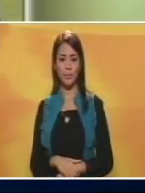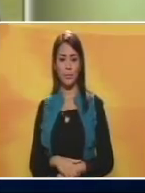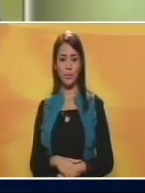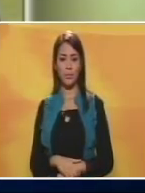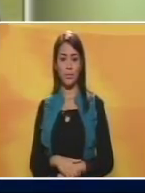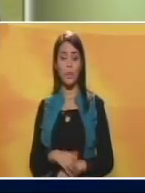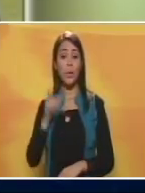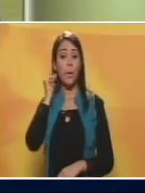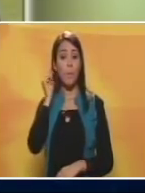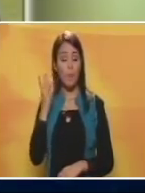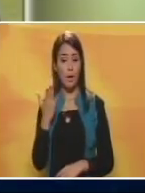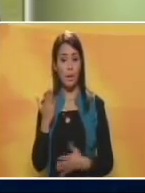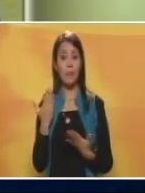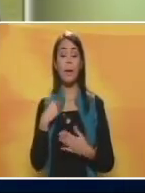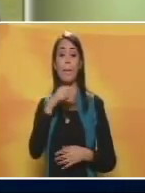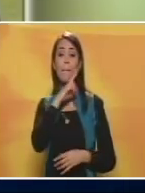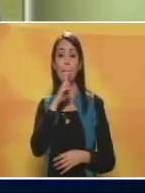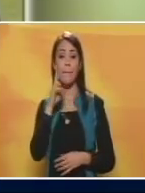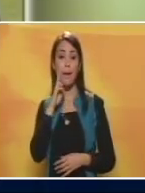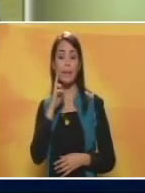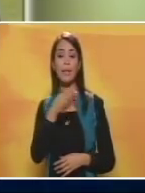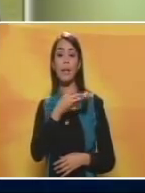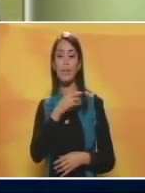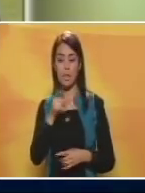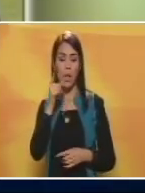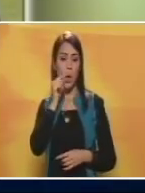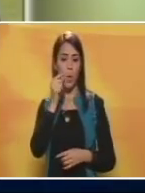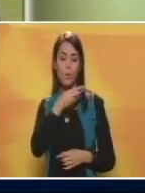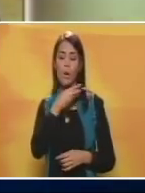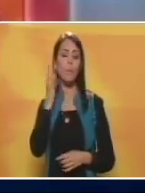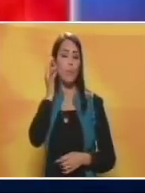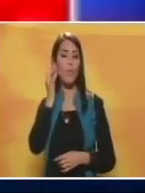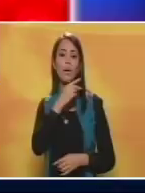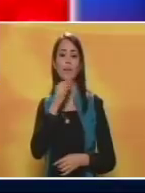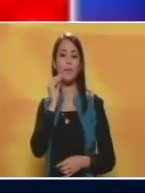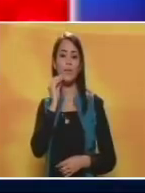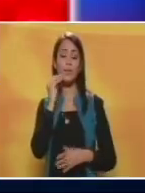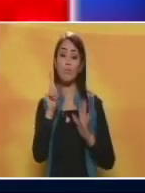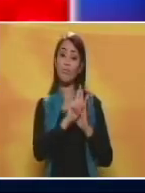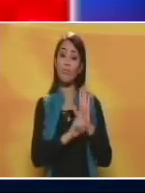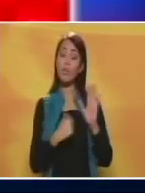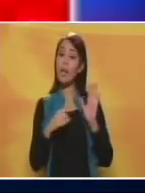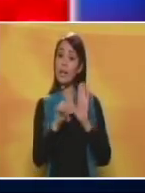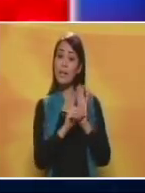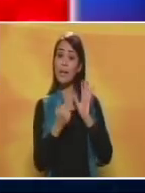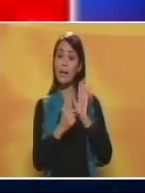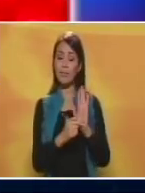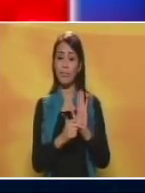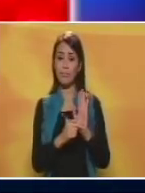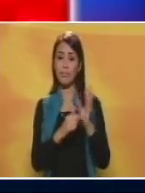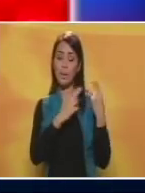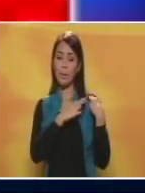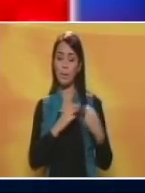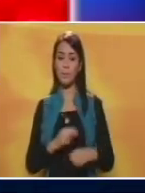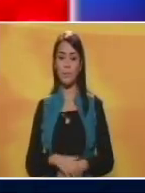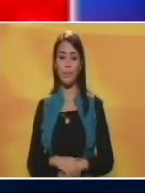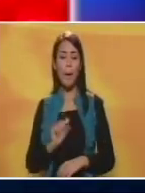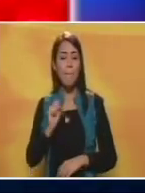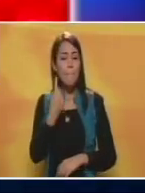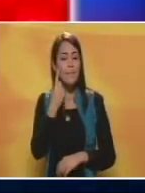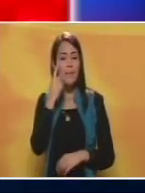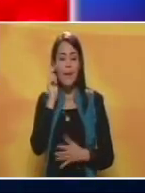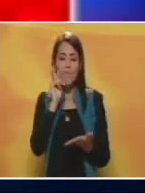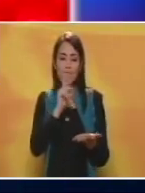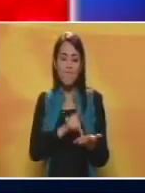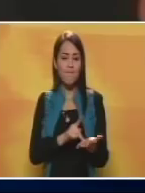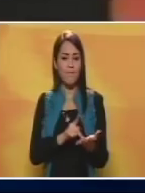Diane Ellis, madre de la adolescente, señala que se están tomando todas las medidas legales correspondientes. Era la primera vez que su